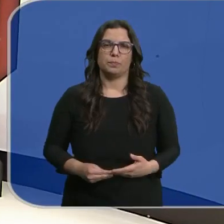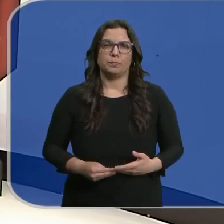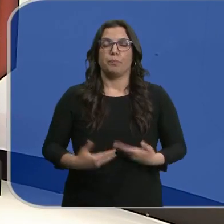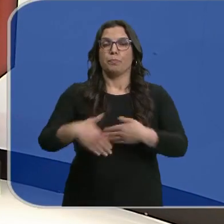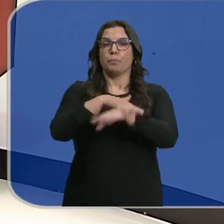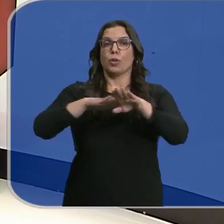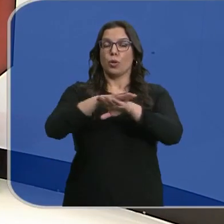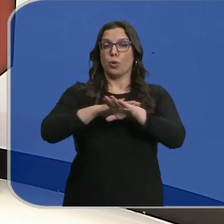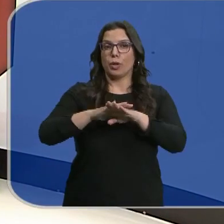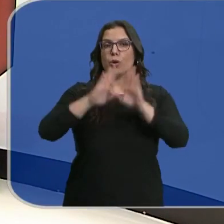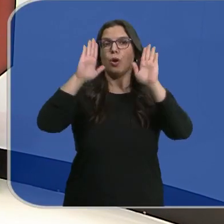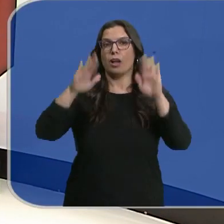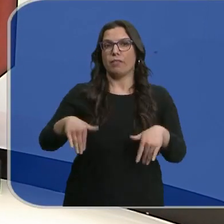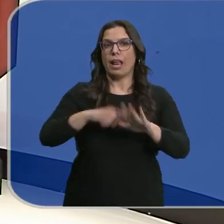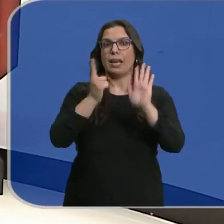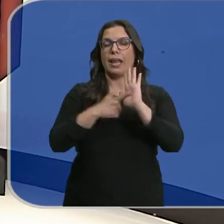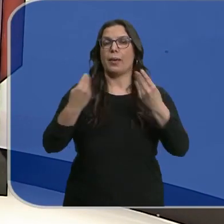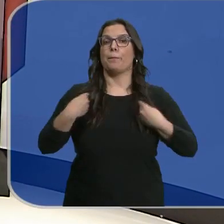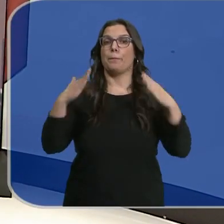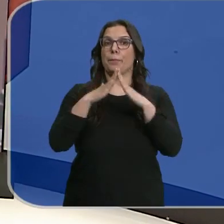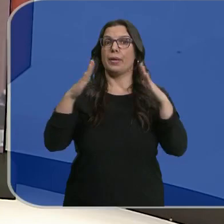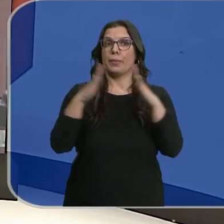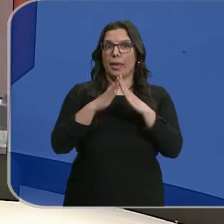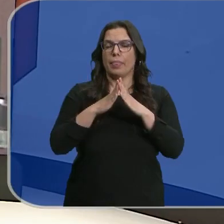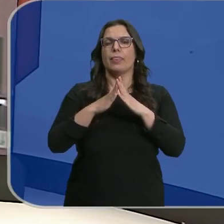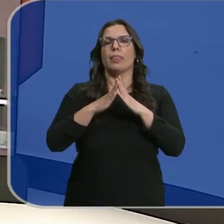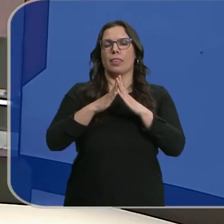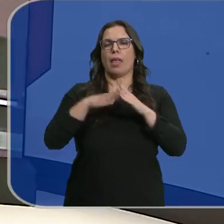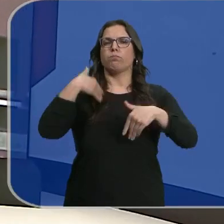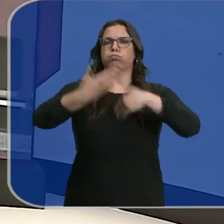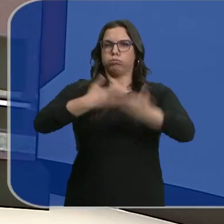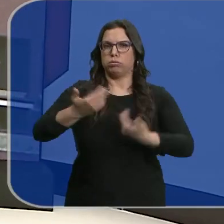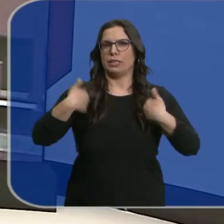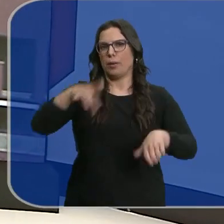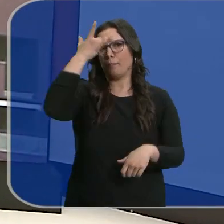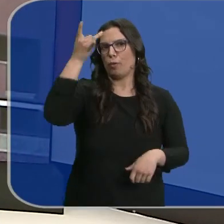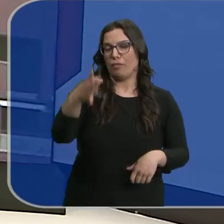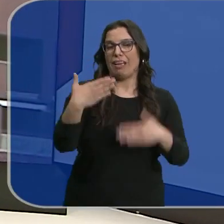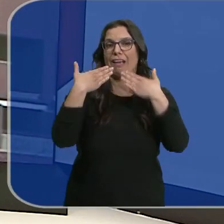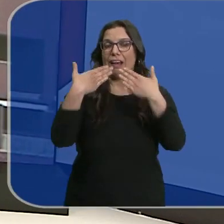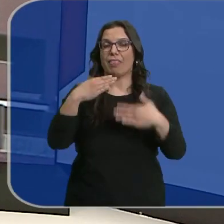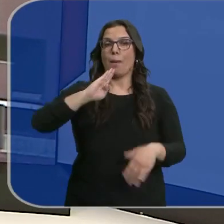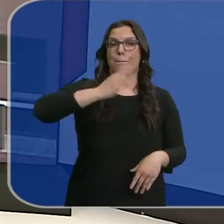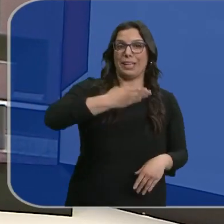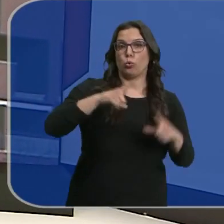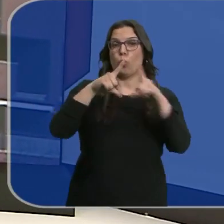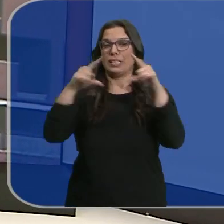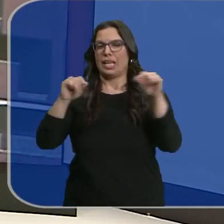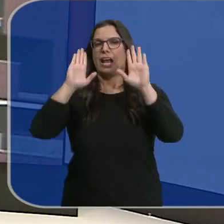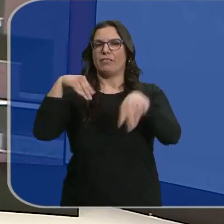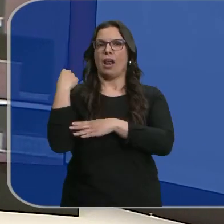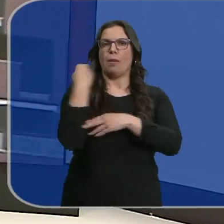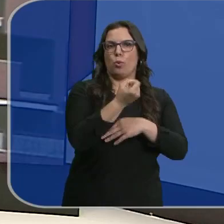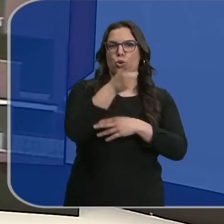El gobierno desbloquea finalmente la ley de la vivienda y le ha costado tres años. Ha sido gracias al beneplácito de Bildu y Esquerra, los que han terminado